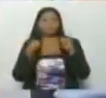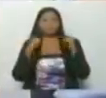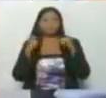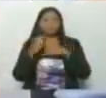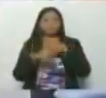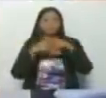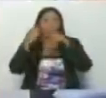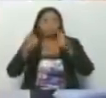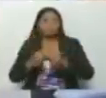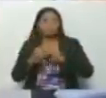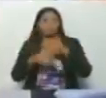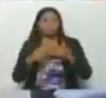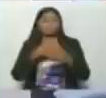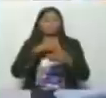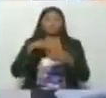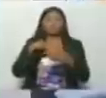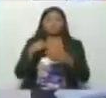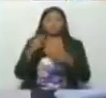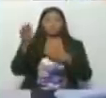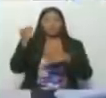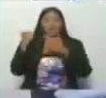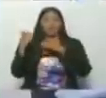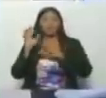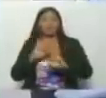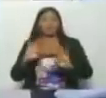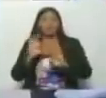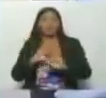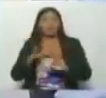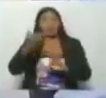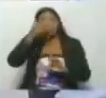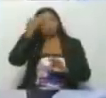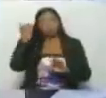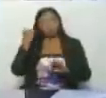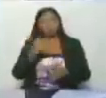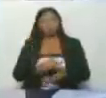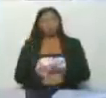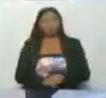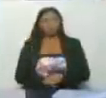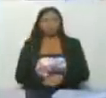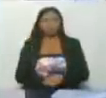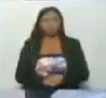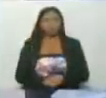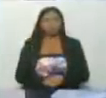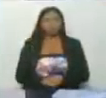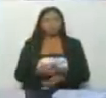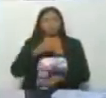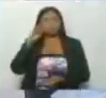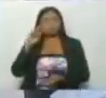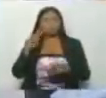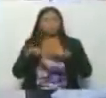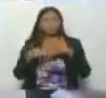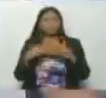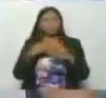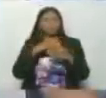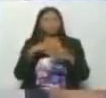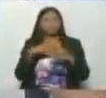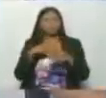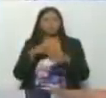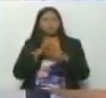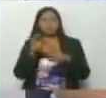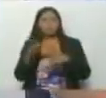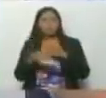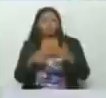revolucionarias que nosotros jamás podemos olvidar en ocasiones ellos se descuida y nosotros estamos en